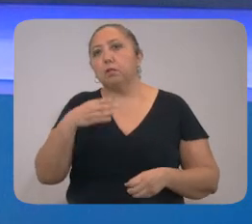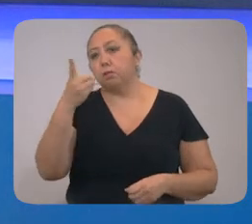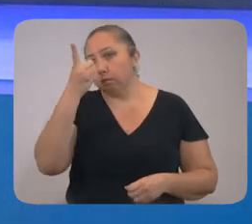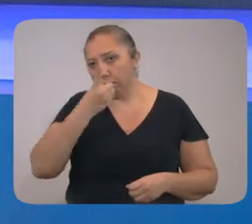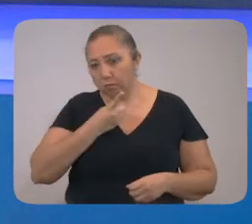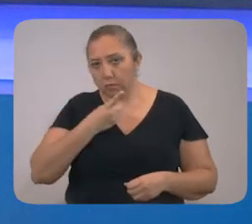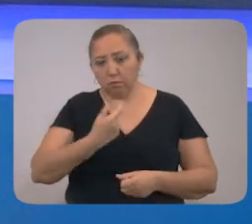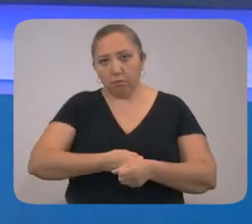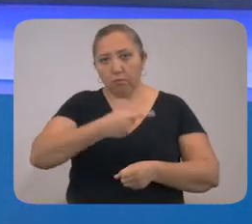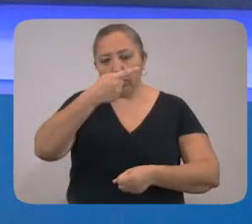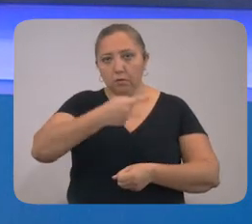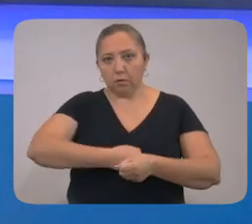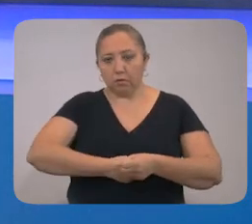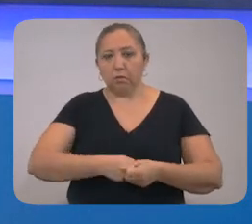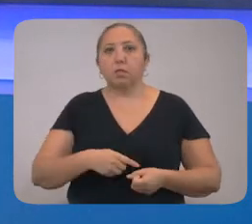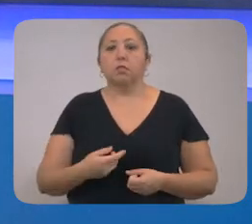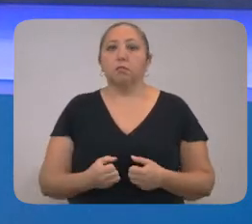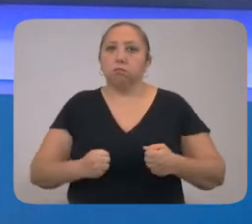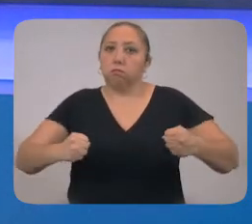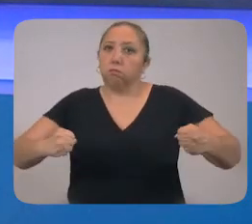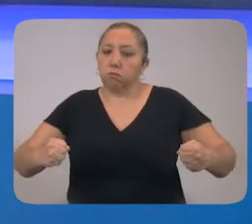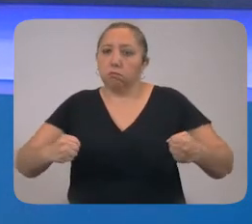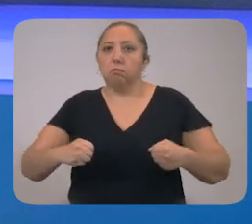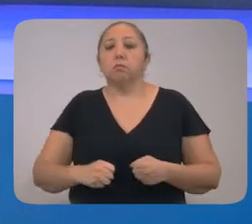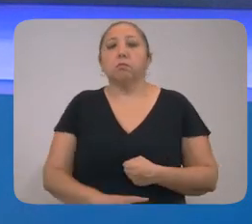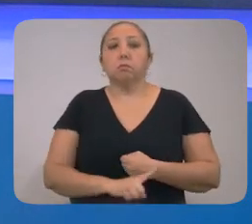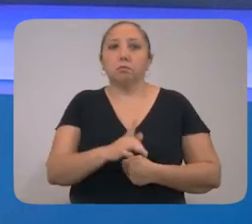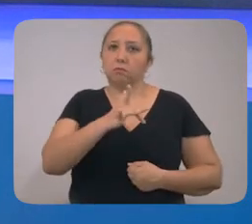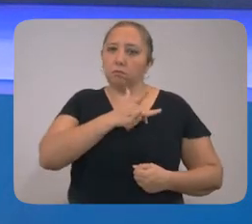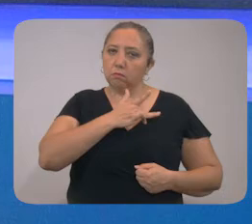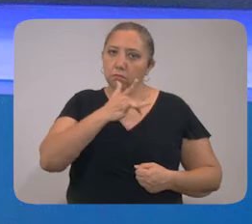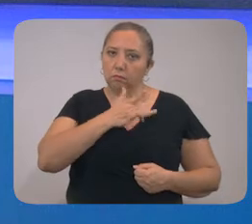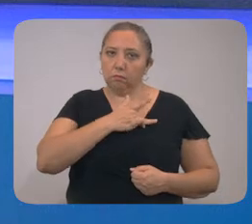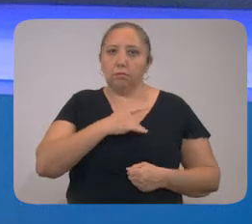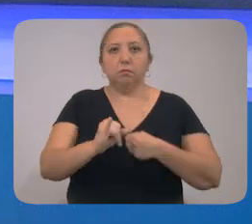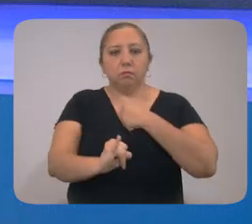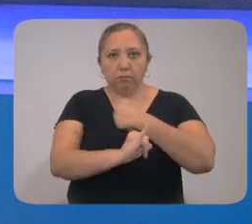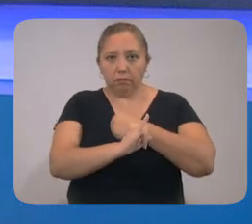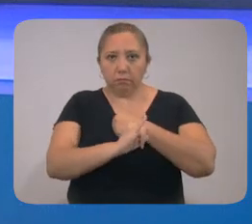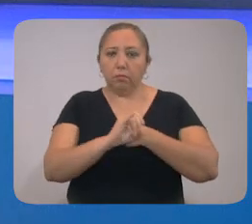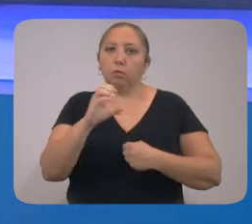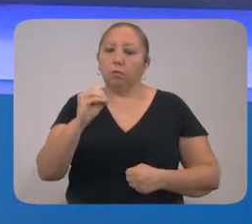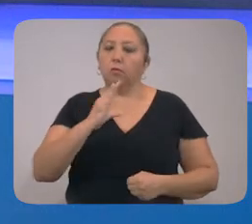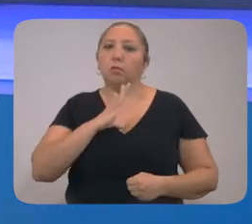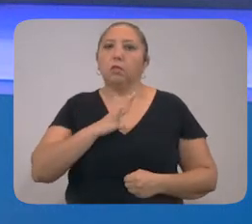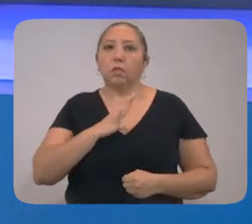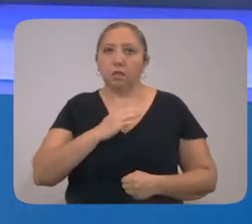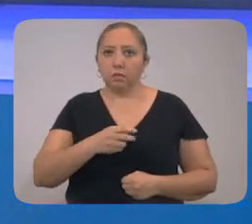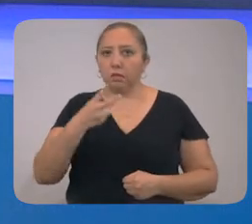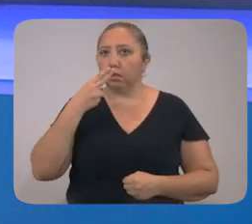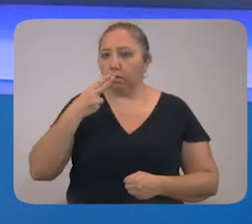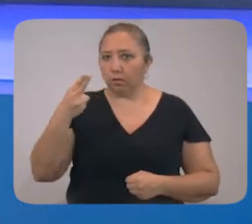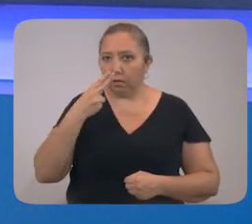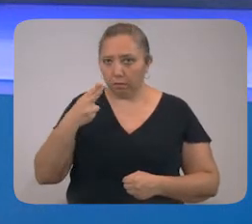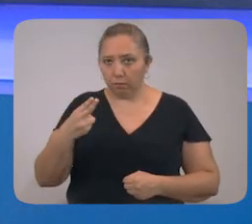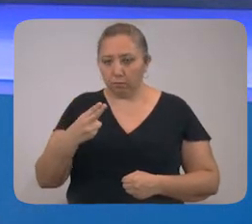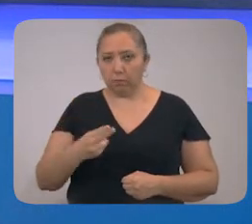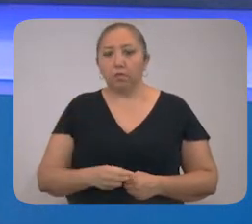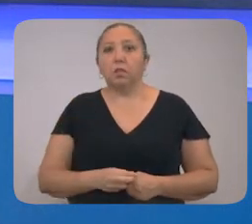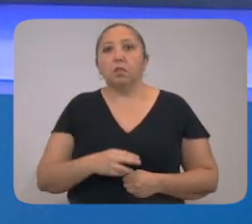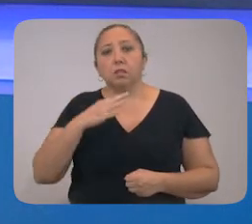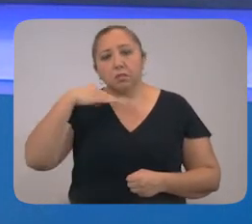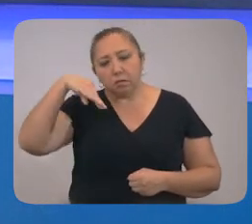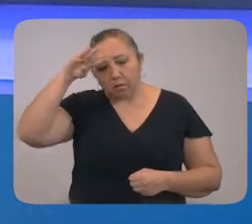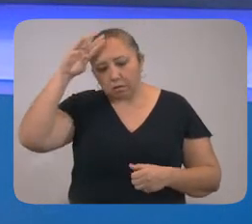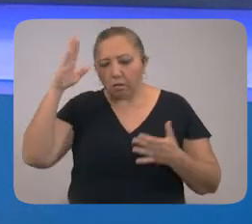diabetes, hipertensión, sobrepeso, problemas cardíacos, VIH o cáncer, tabaquismo. Se presenta